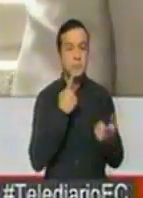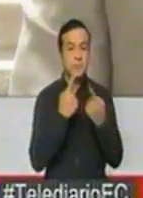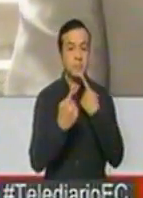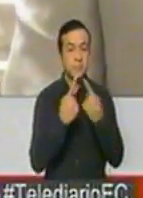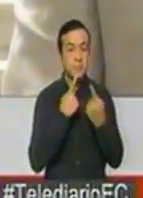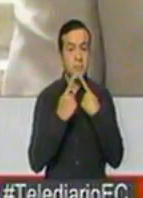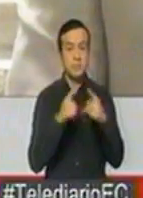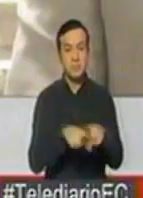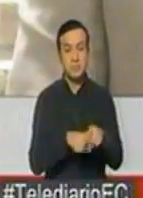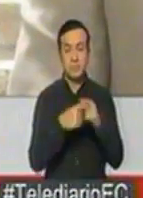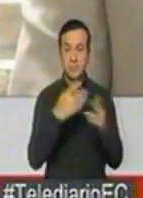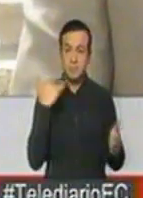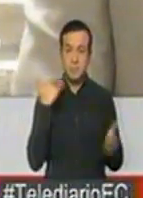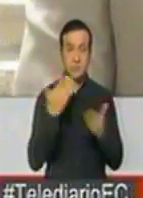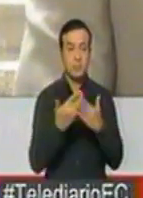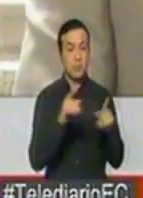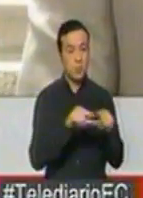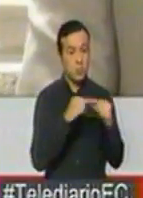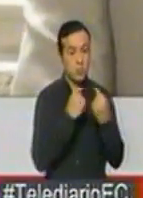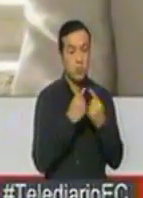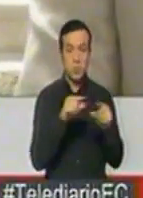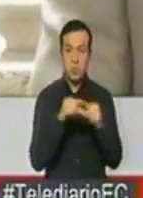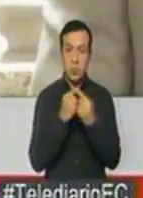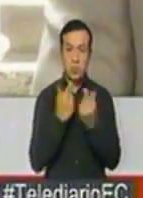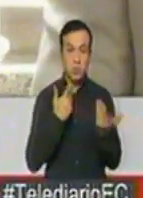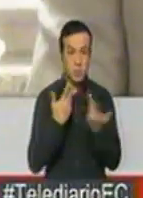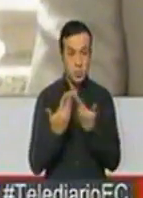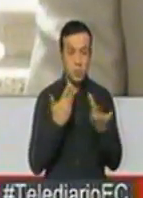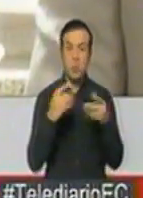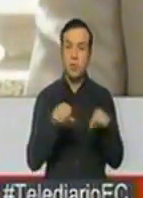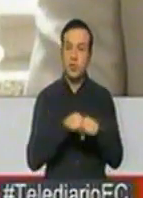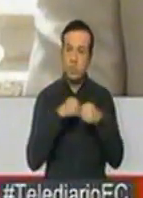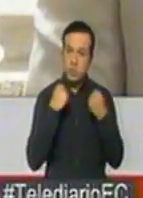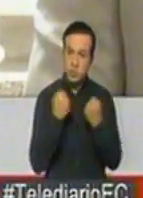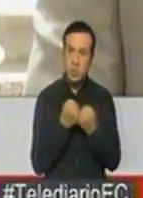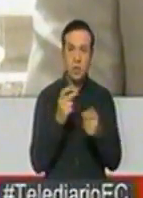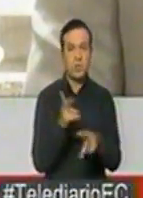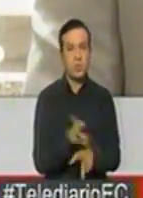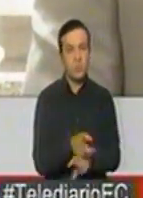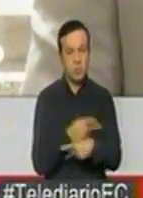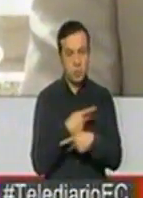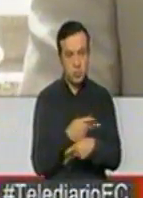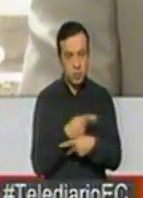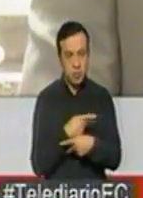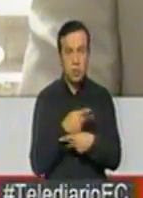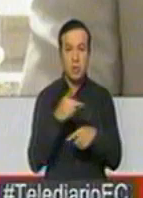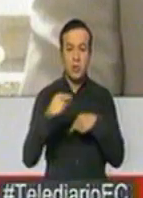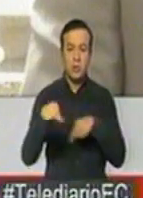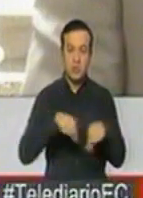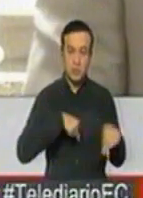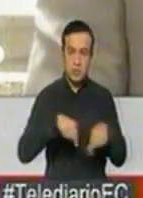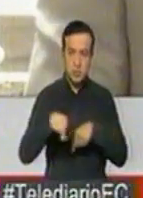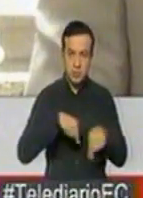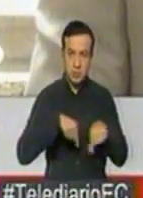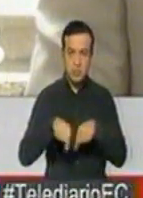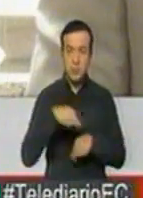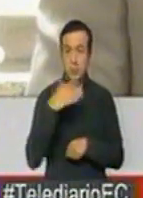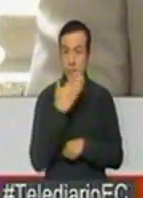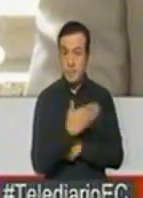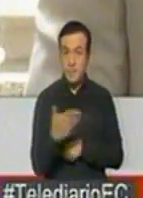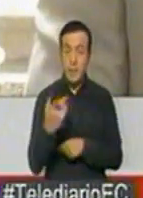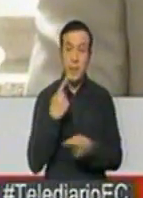que hemos mantenido con diferentes sectores, sectores sociales, sectores productivos, sectores del transporte, y estos